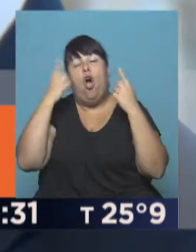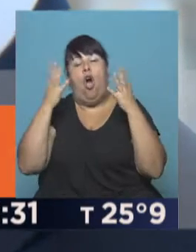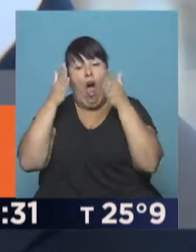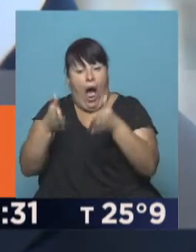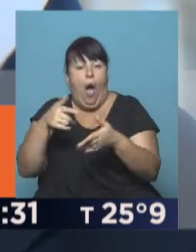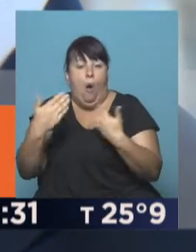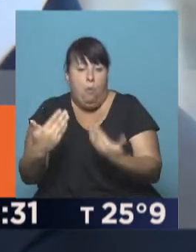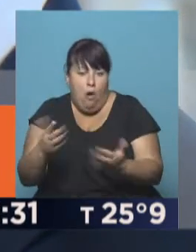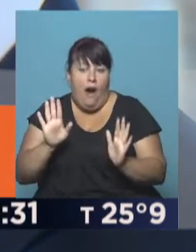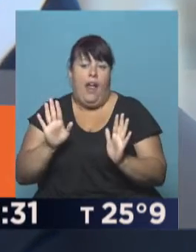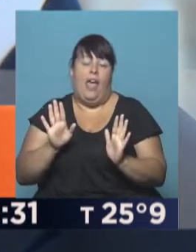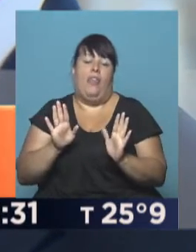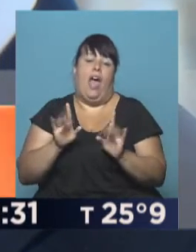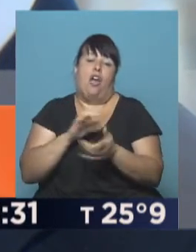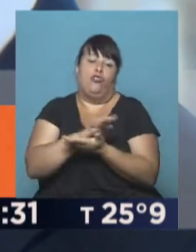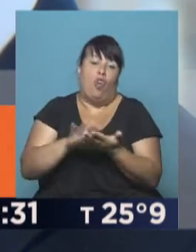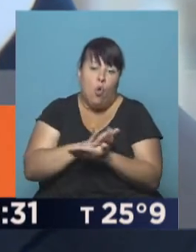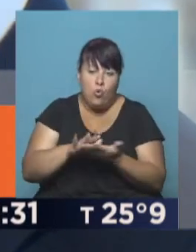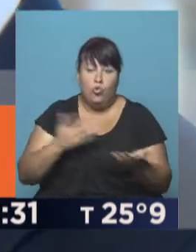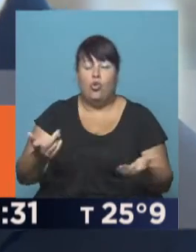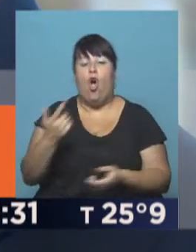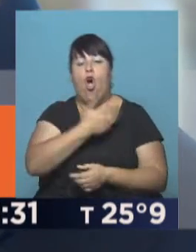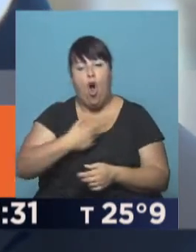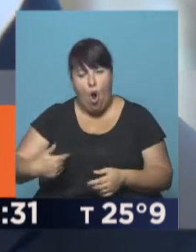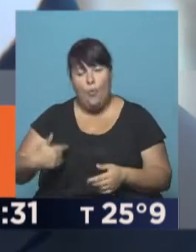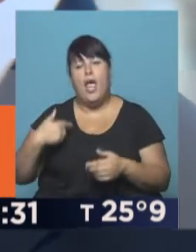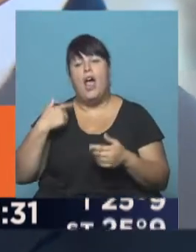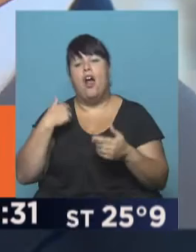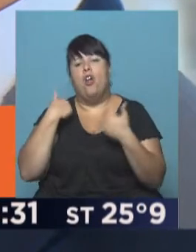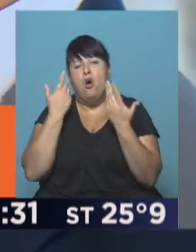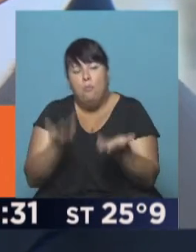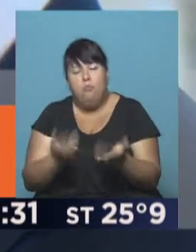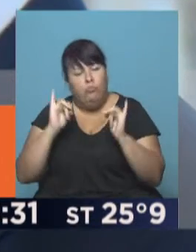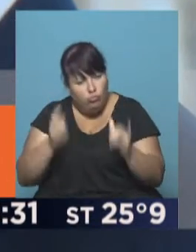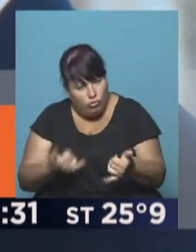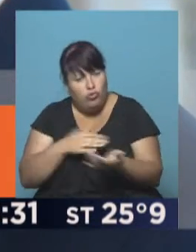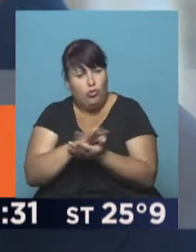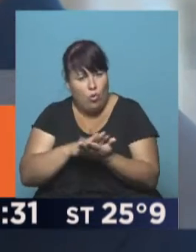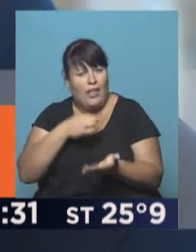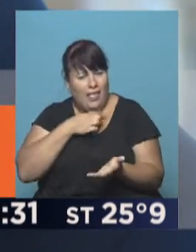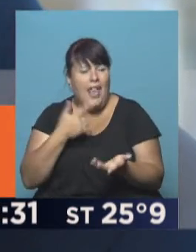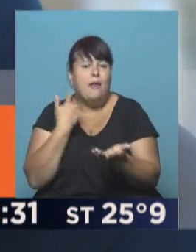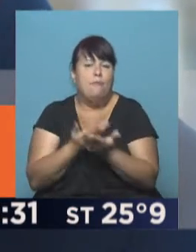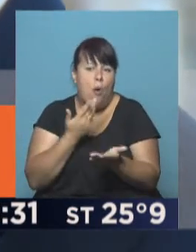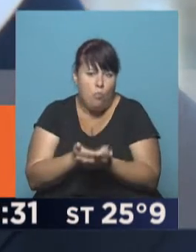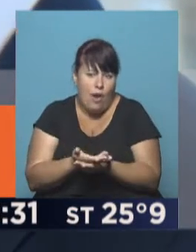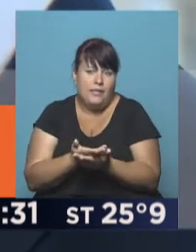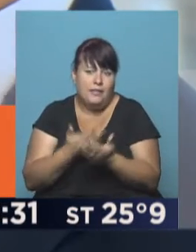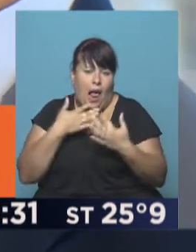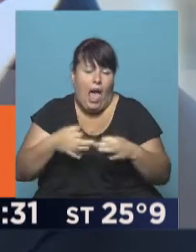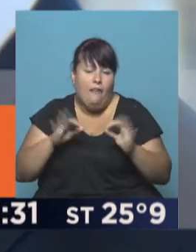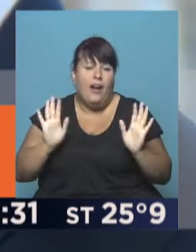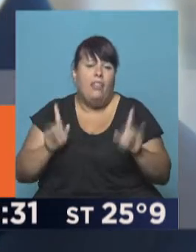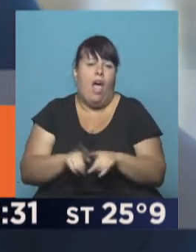de que pueda haber una solución. El gobierno ha mostrado su mejor predisposición con una propuesta